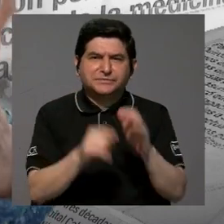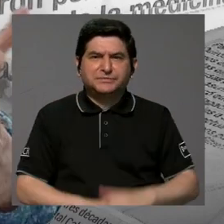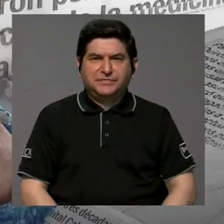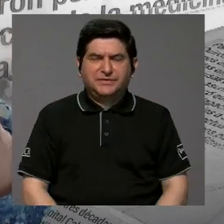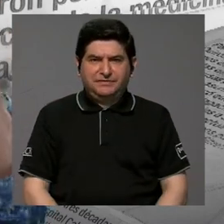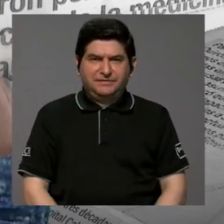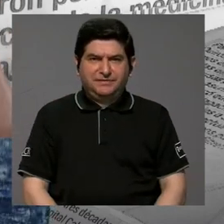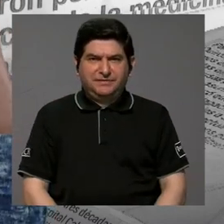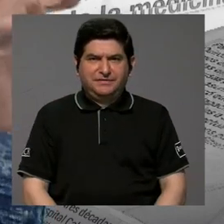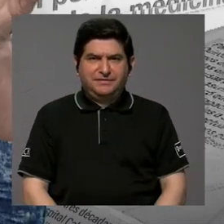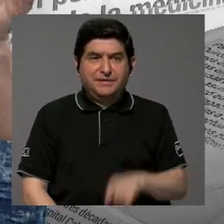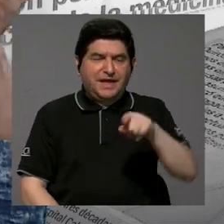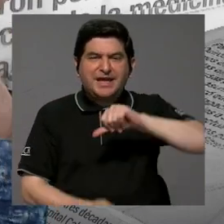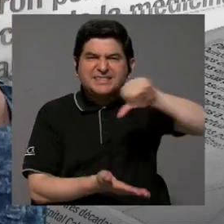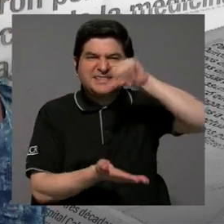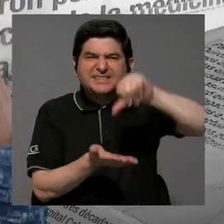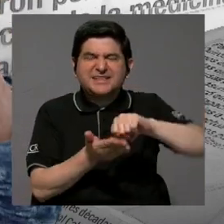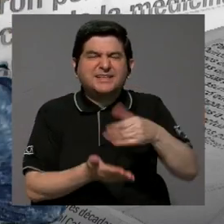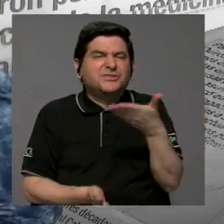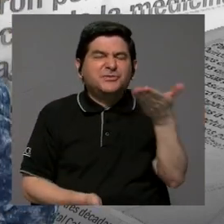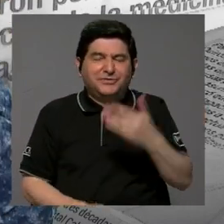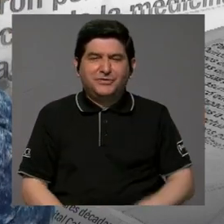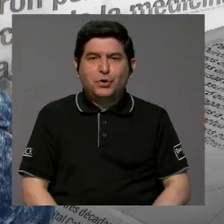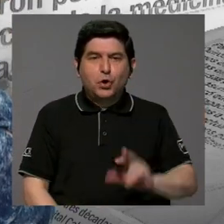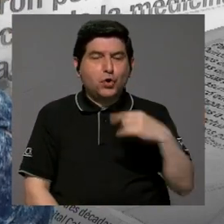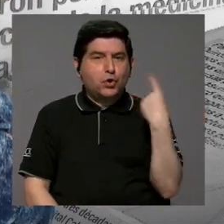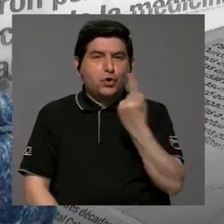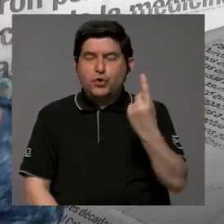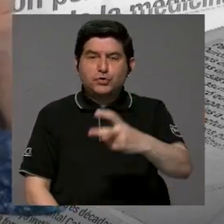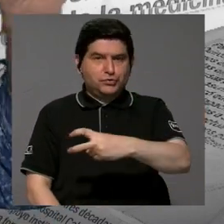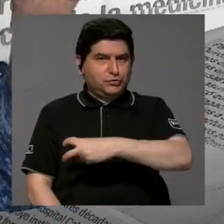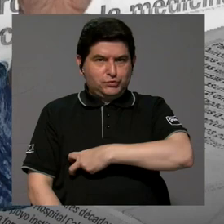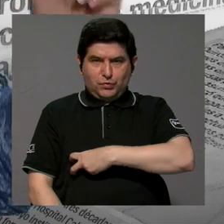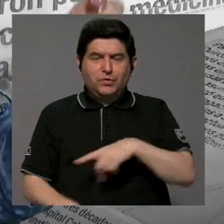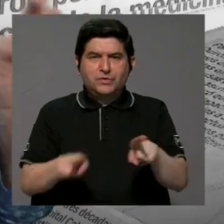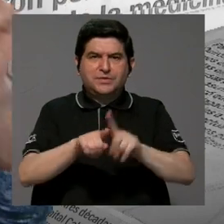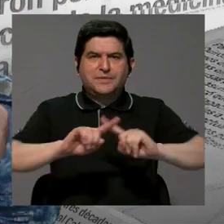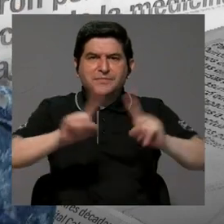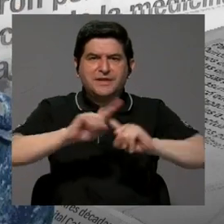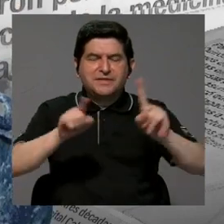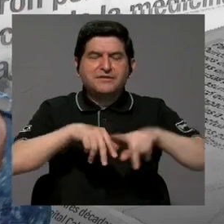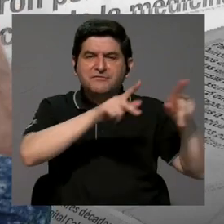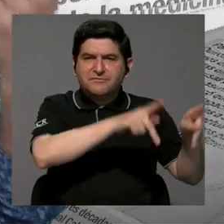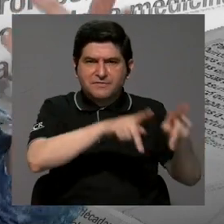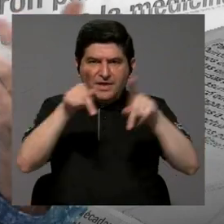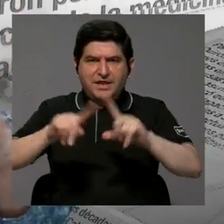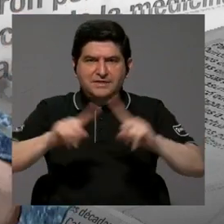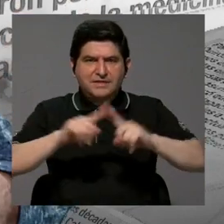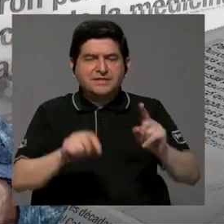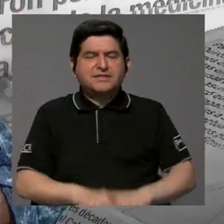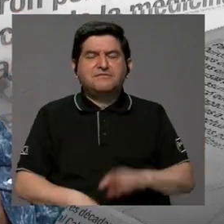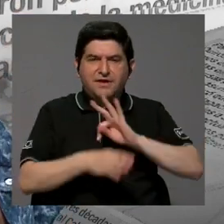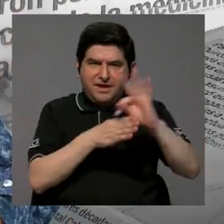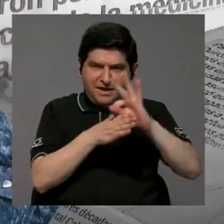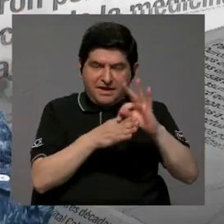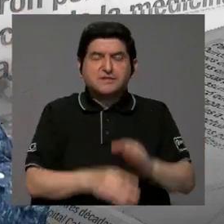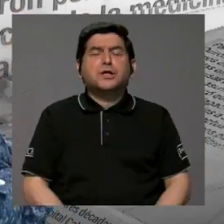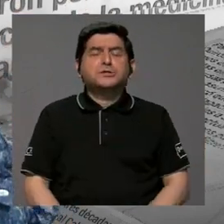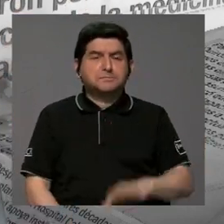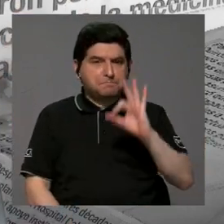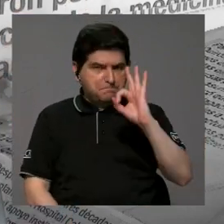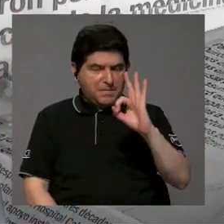de qué trata ese centro, porque no solamente trasplantes, sino hay otra serie de pacientes con otros tratamientos.